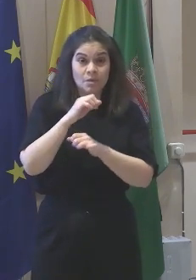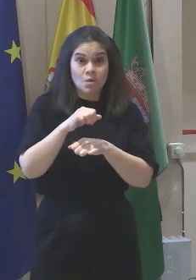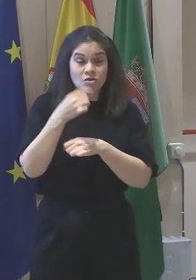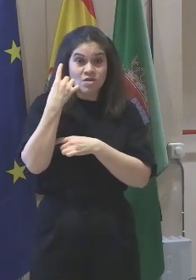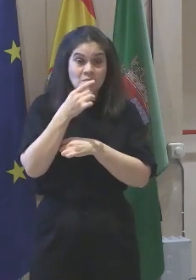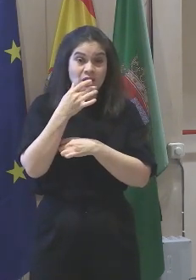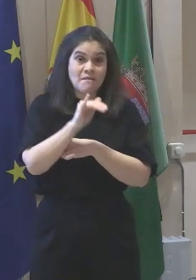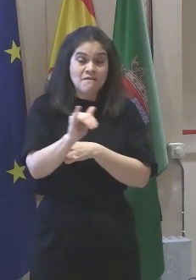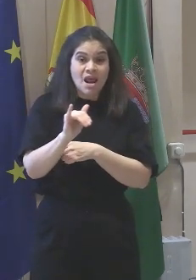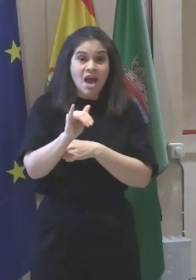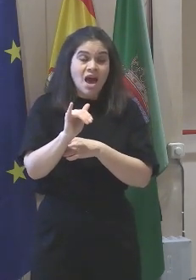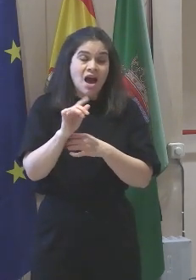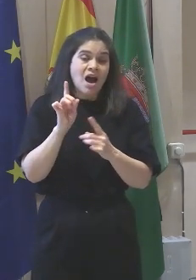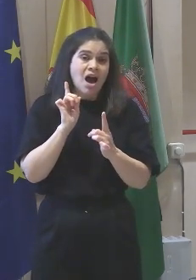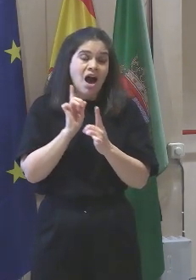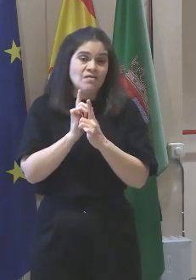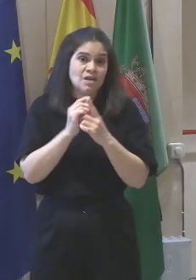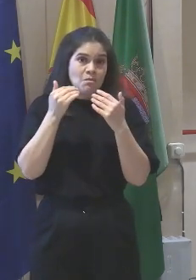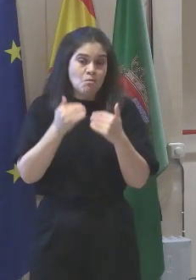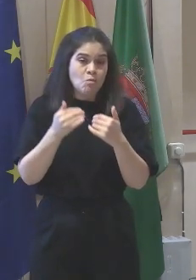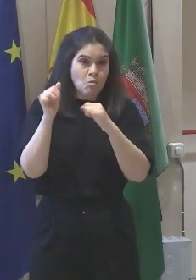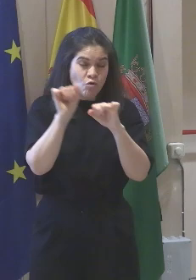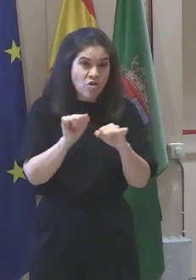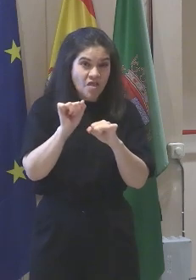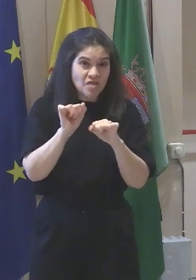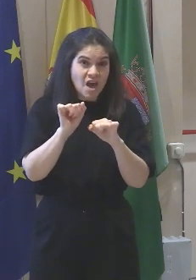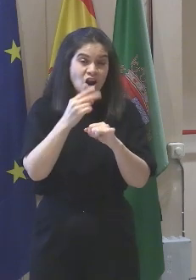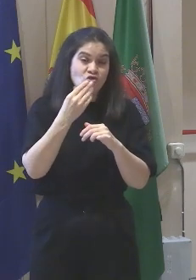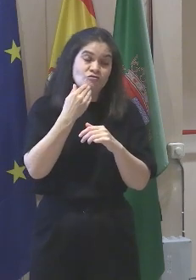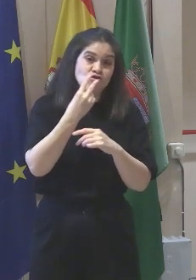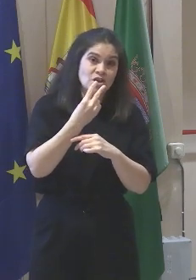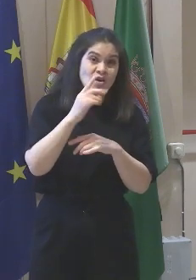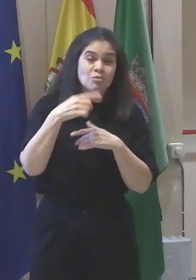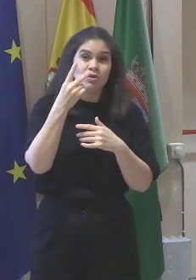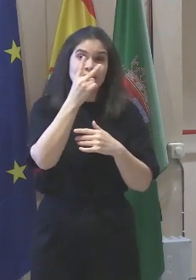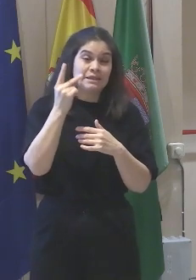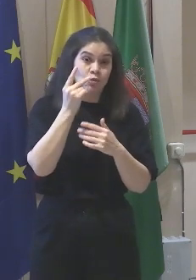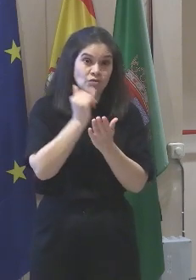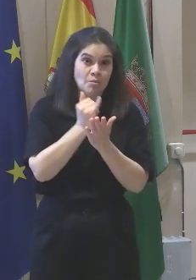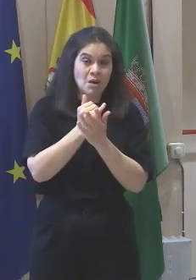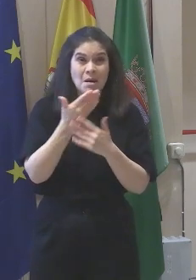2 años, y después una segunda prueba alrededor de los 6.